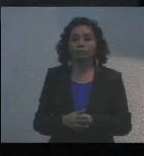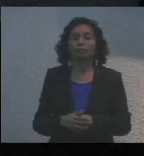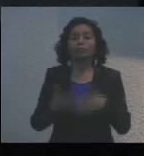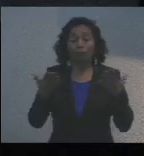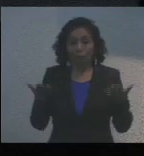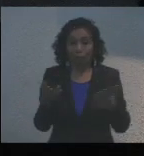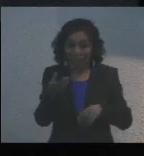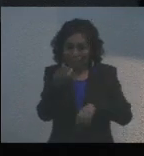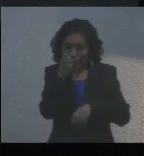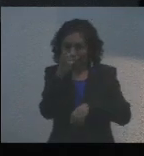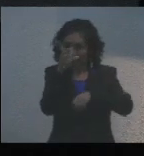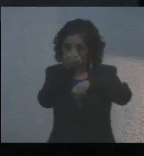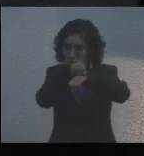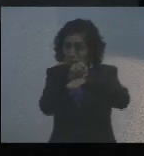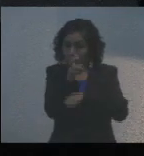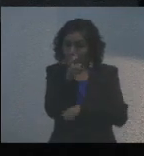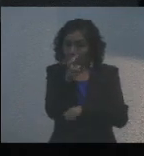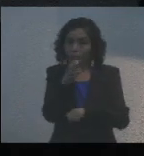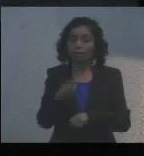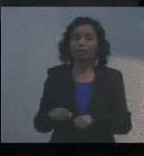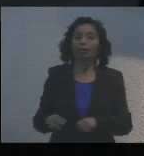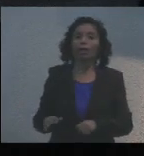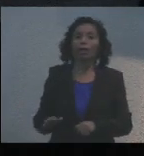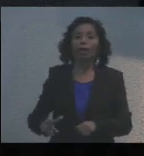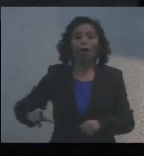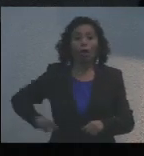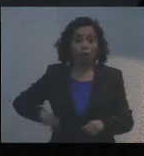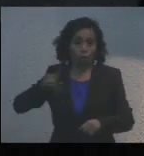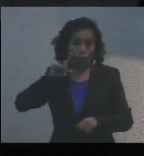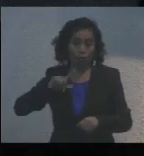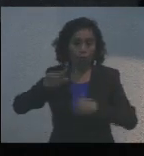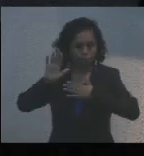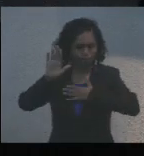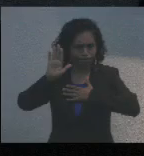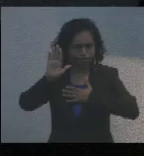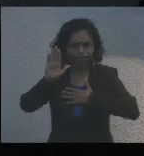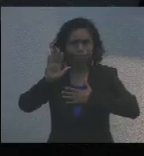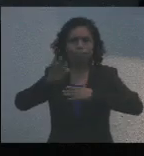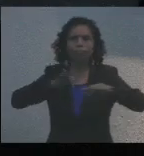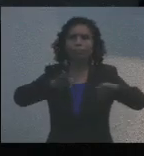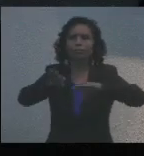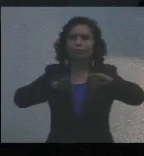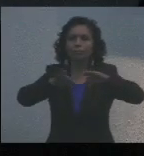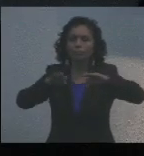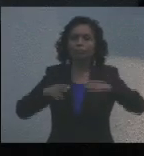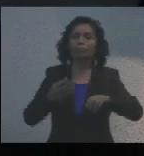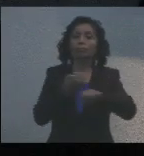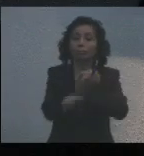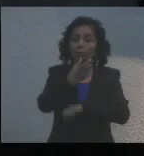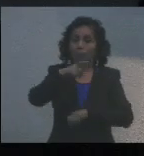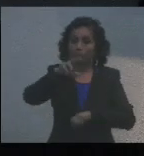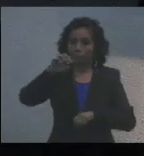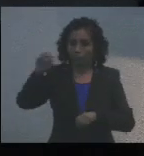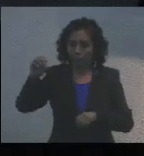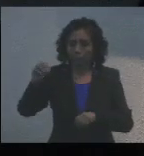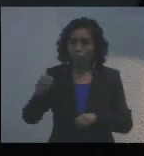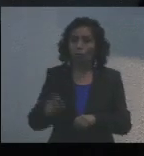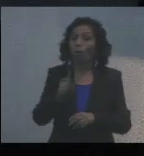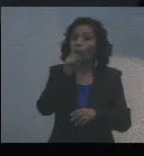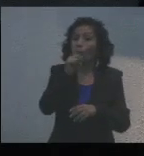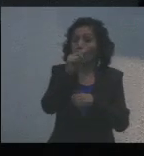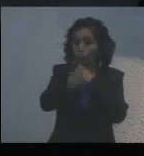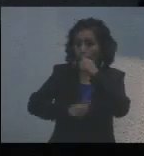En ese día, nuestra gobernadora se comprometió a trabajar por el bienestar de nuestro pueblo. Y hoy, a un año de